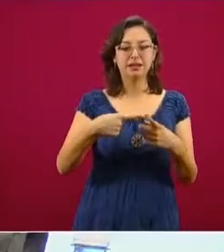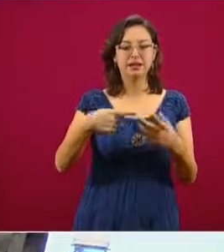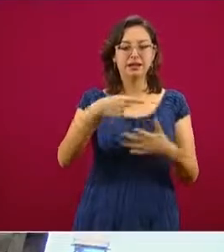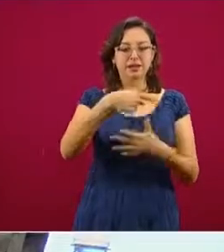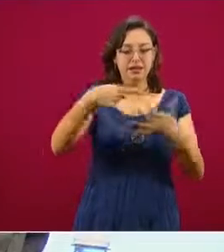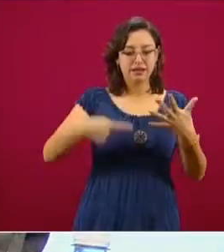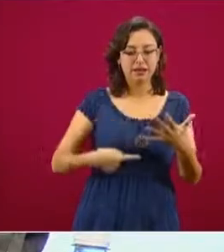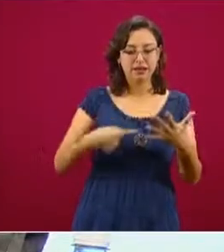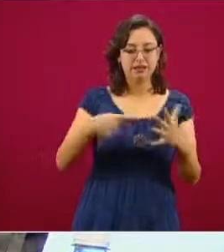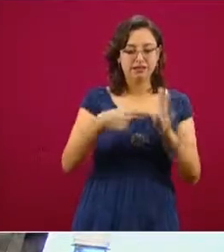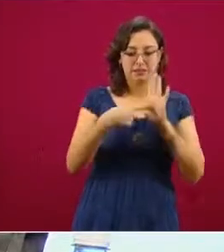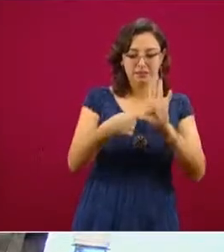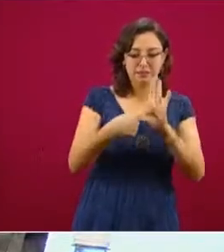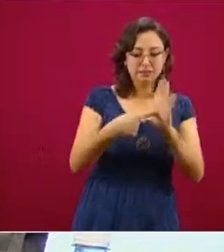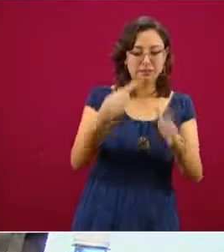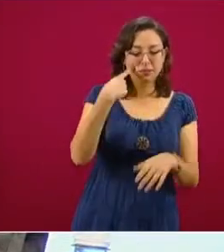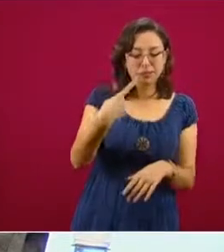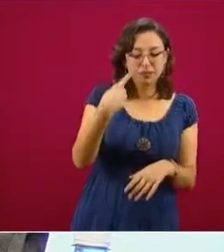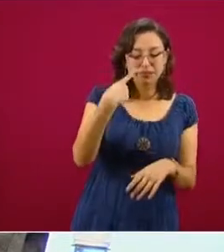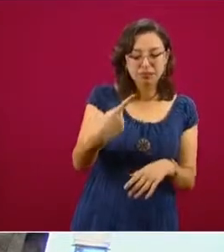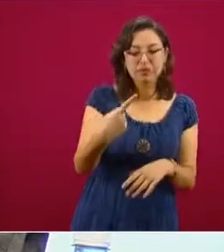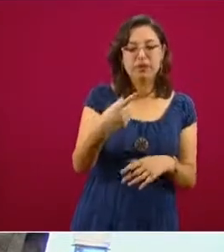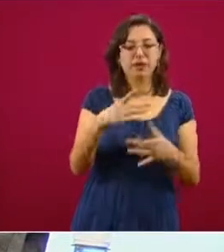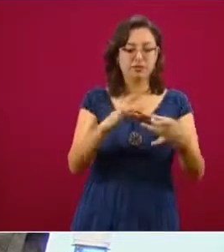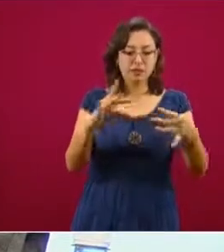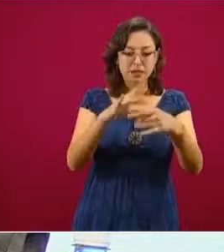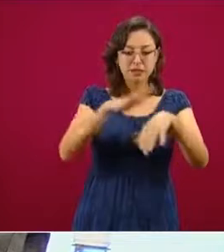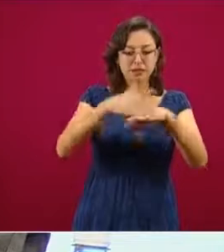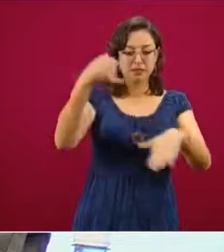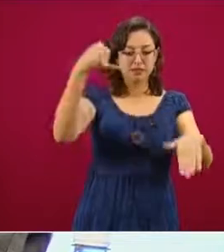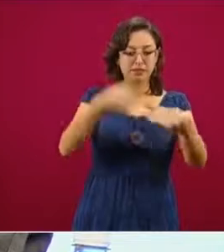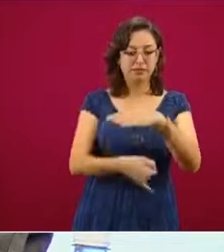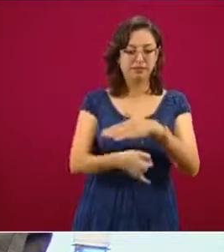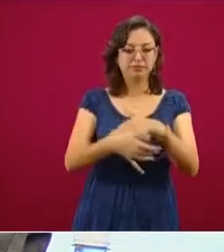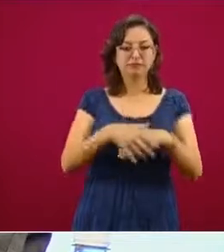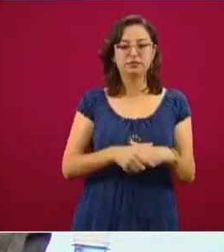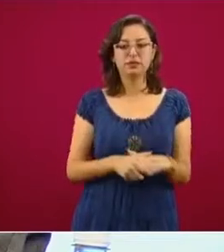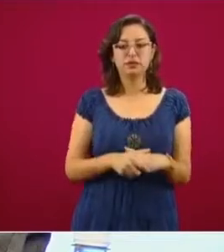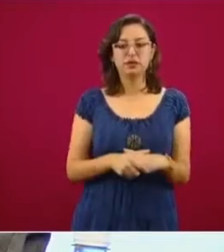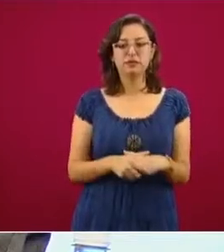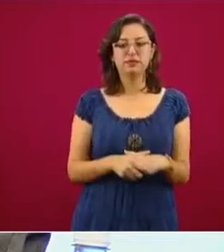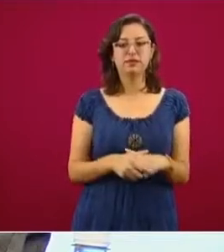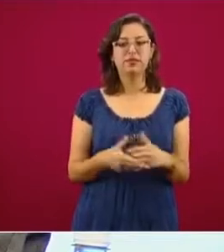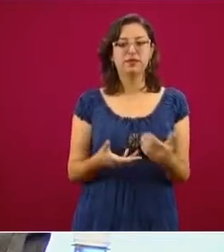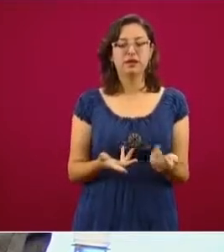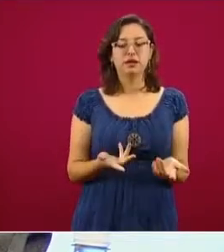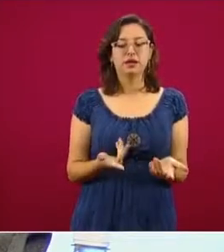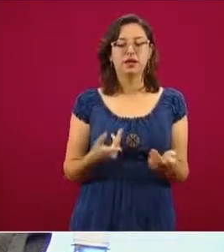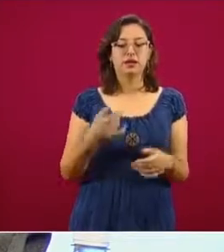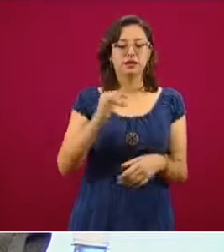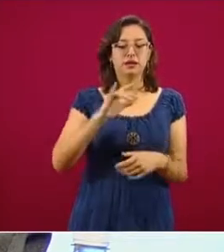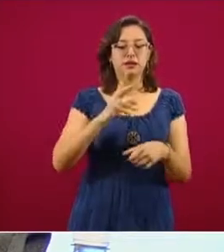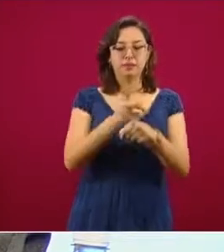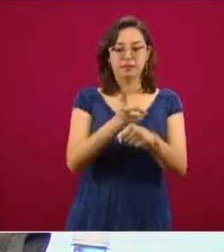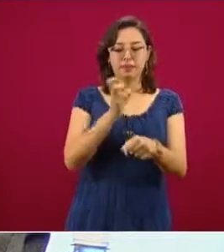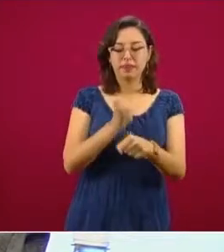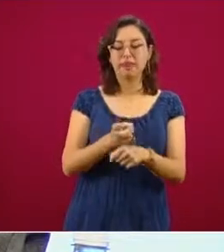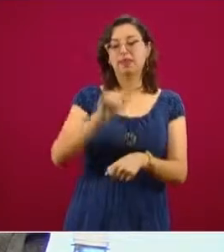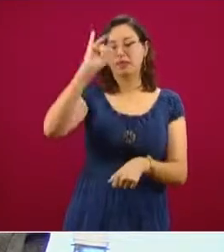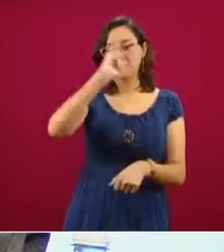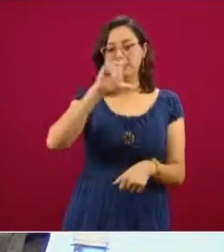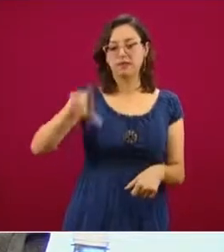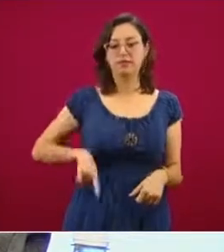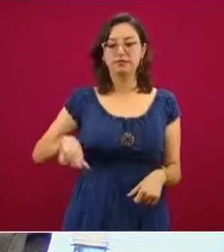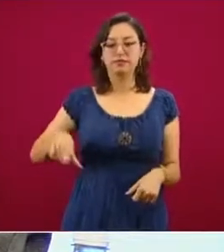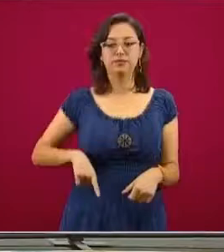mayor detalle, y para ese propósito tenemos a una invitada muy especial, que es la jefa de gobierno de la Ciudad de México, la doctora